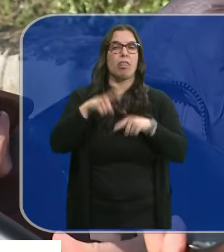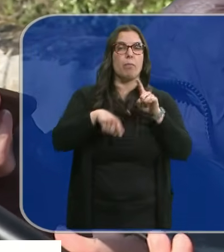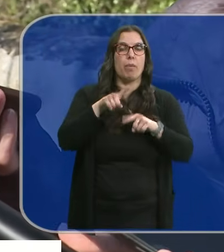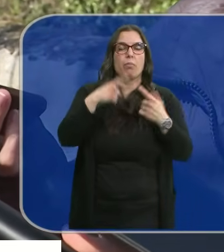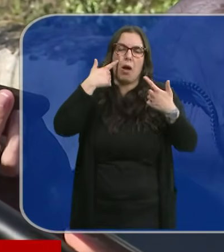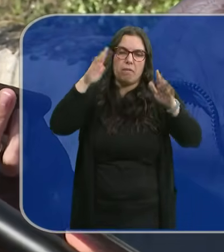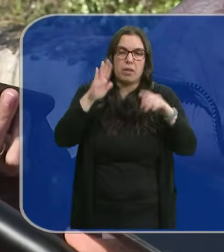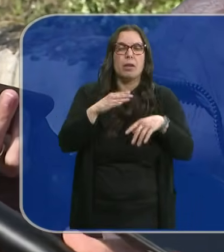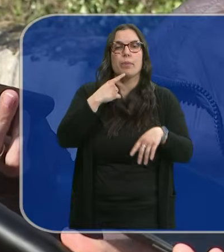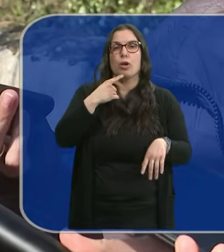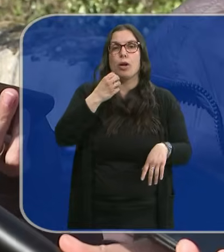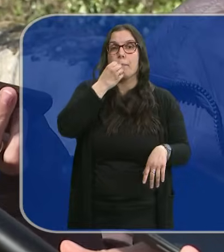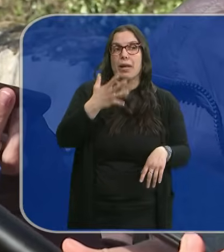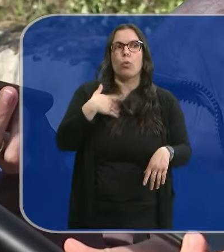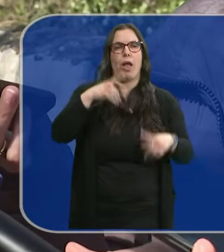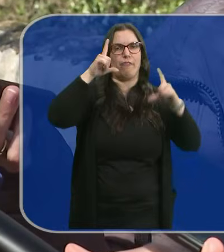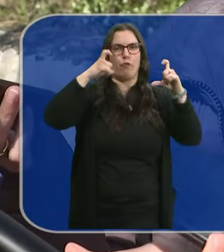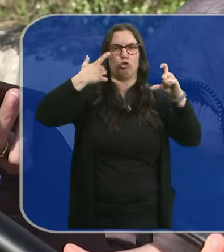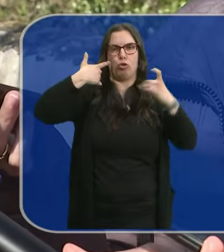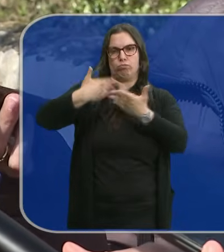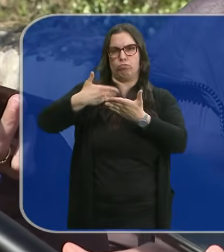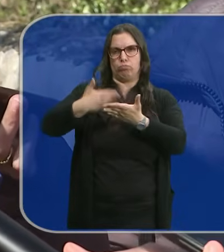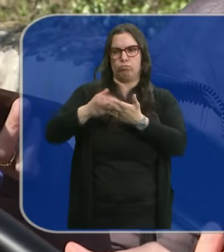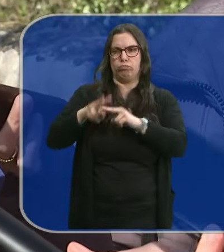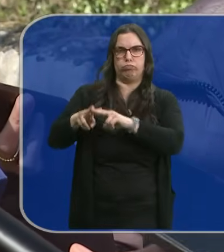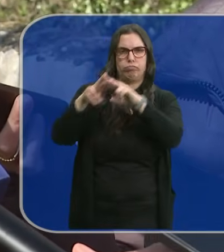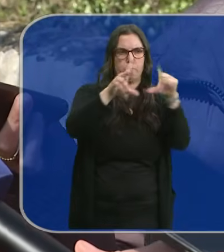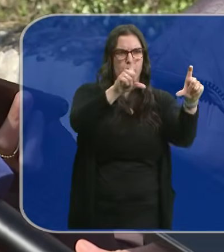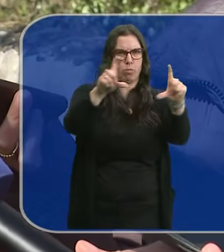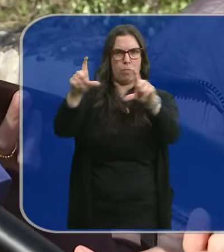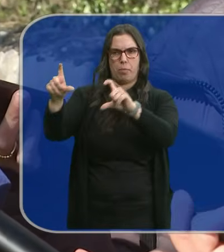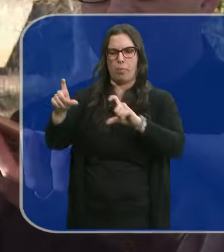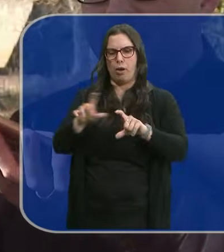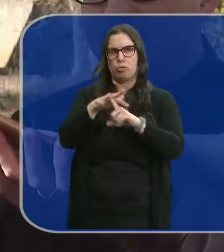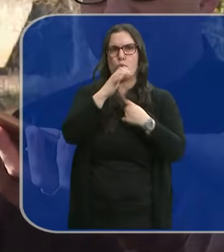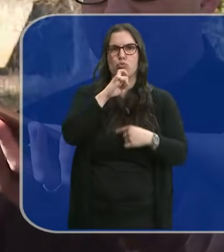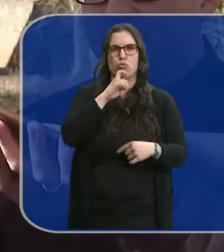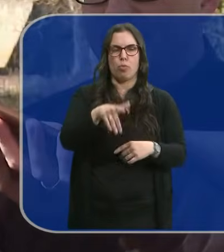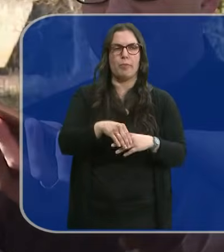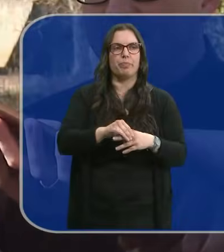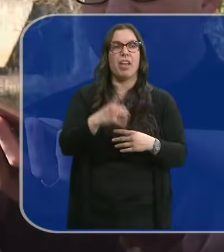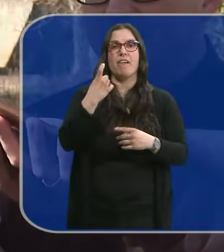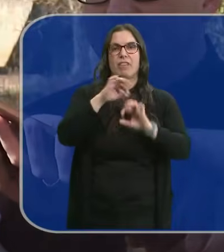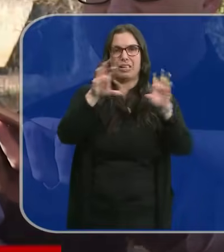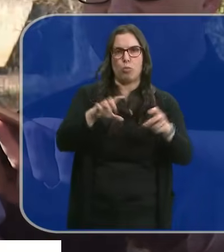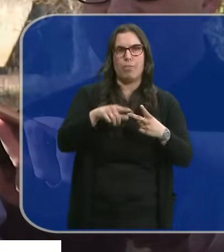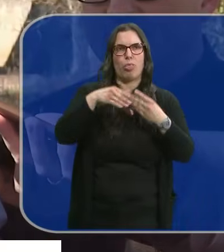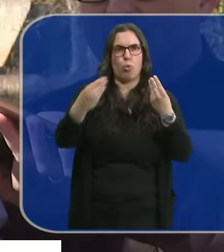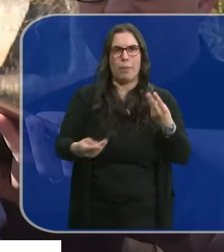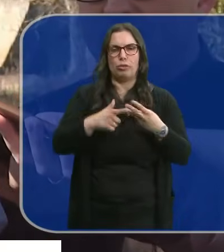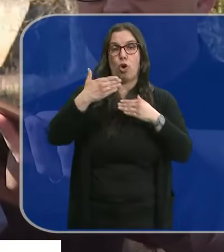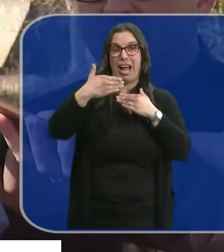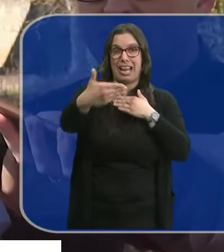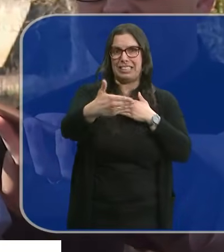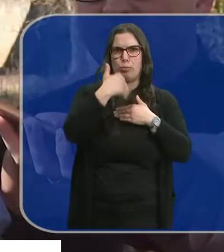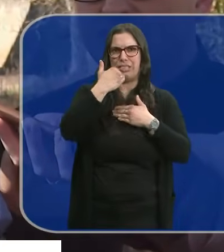pero bueno, sobre todo lo bueno son las fotografías que acreditan el estado actual. Faltan desde muebles, documentos, el